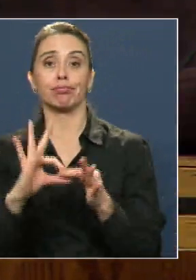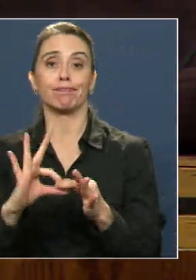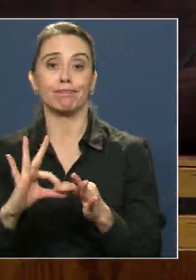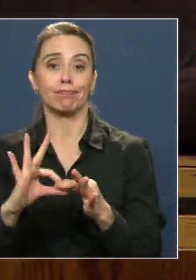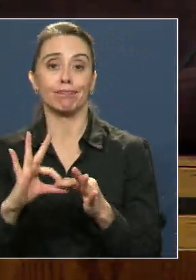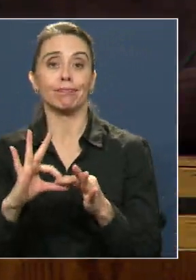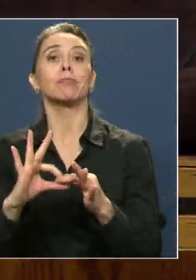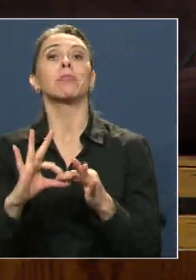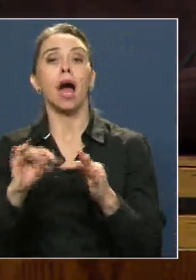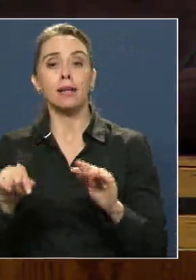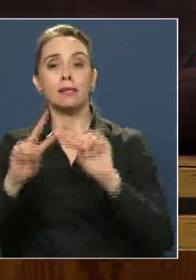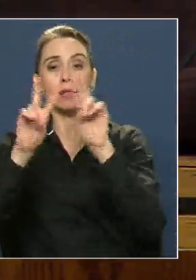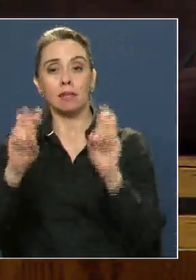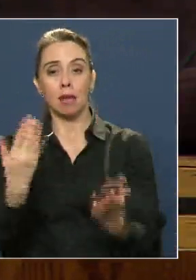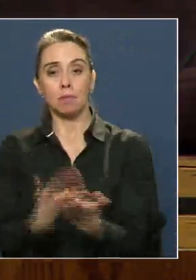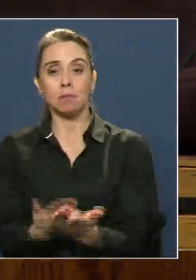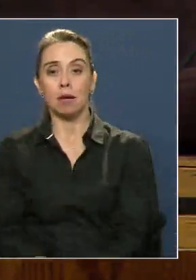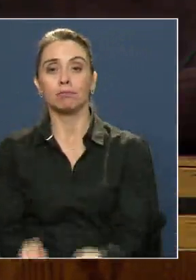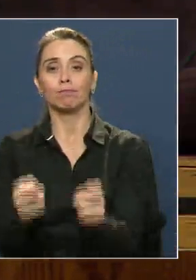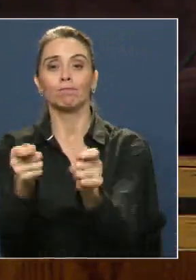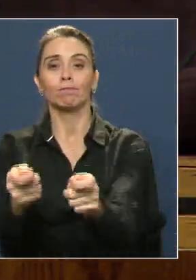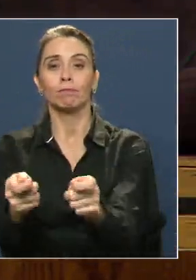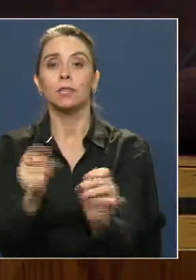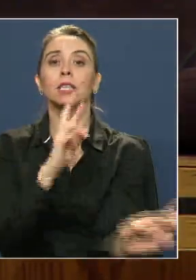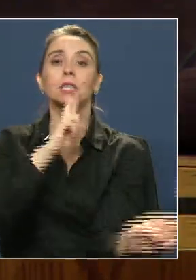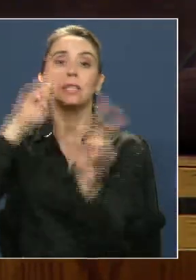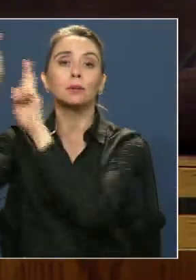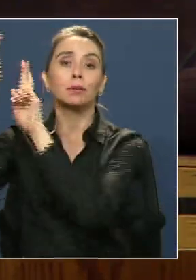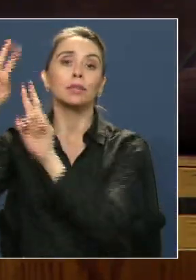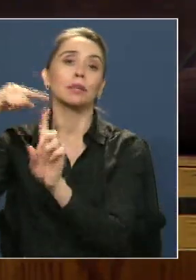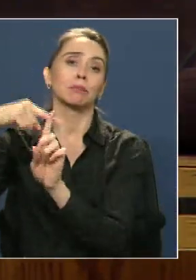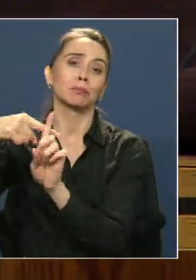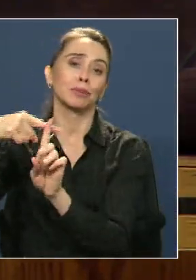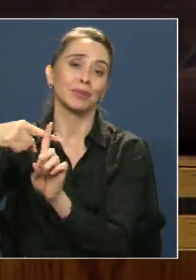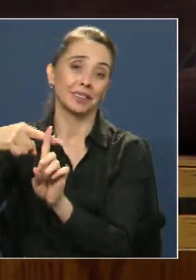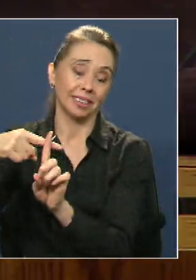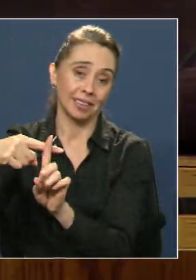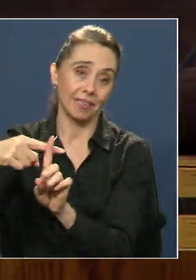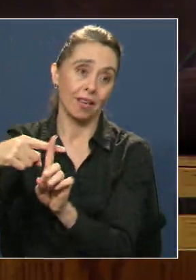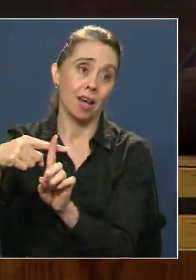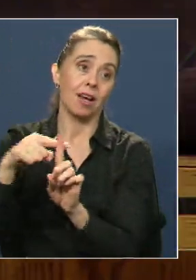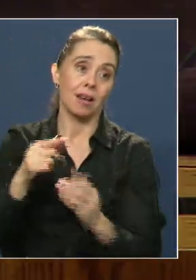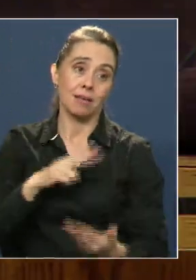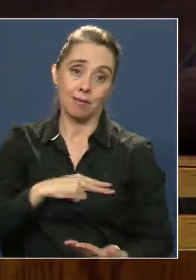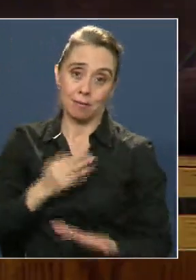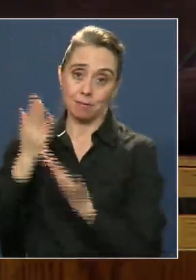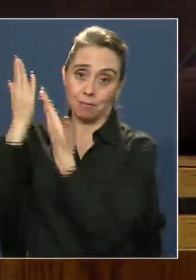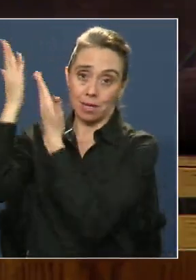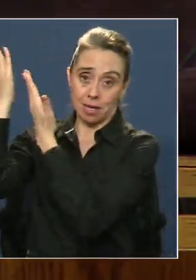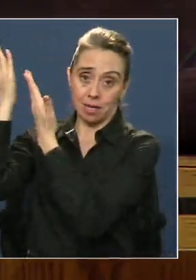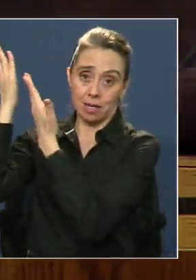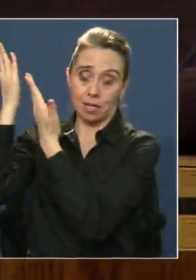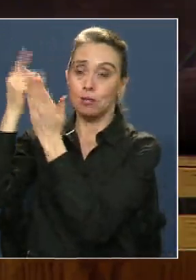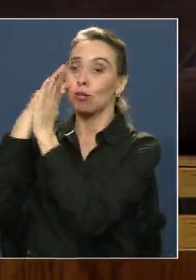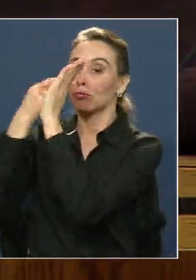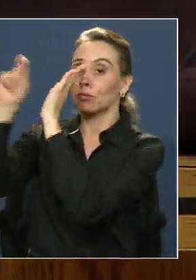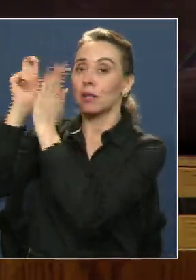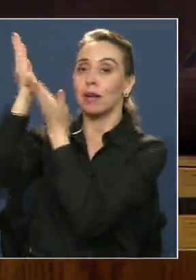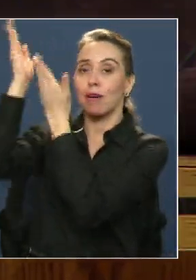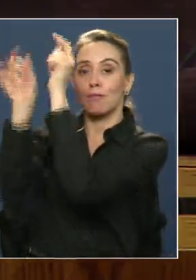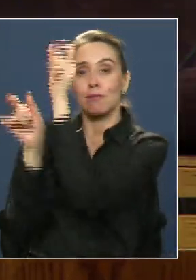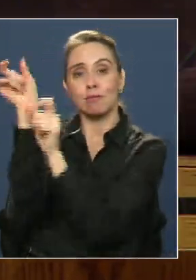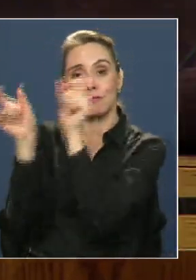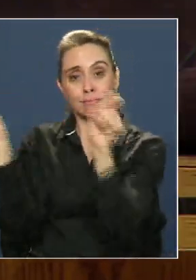poner esto en la mesa y para darle una respuesta positiva. Y eso se merece todo nuestro reconocimiento.